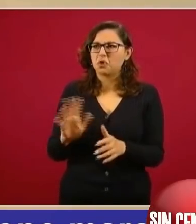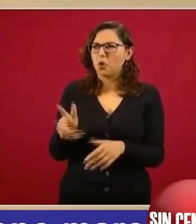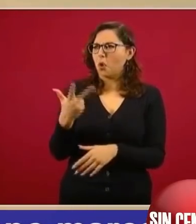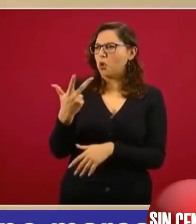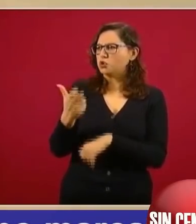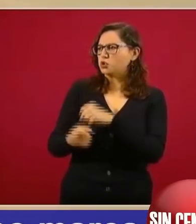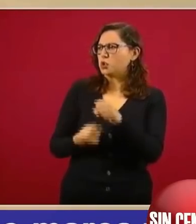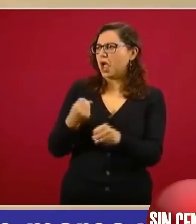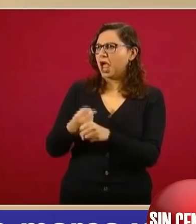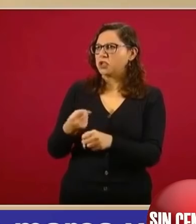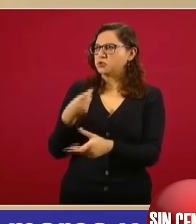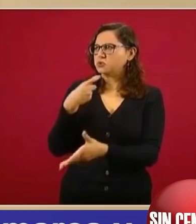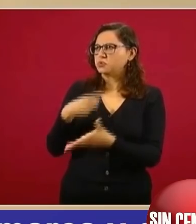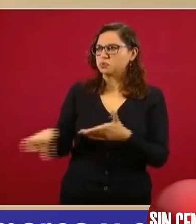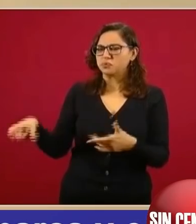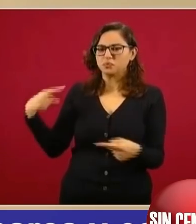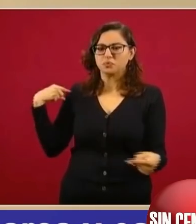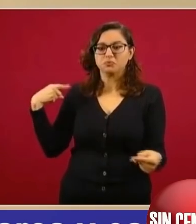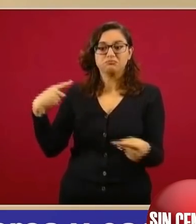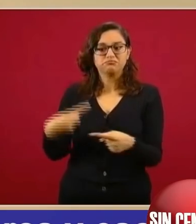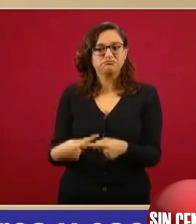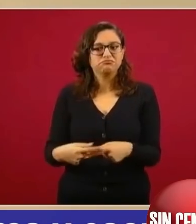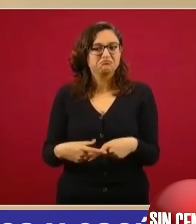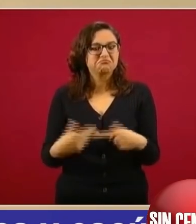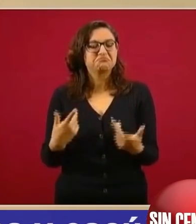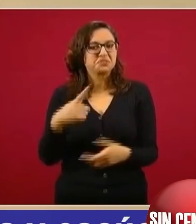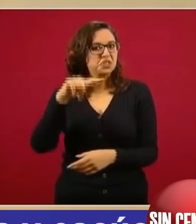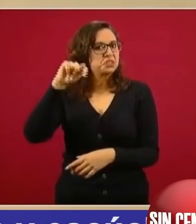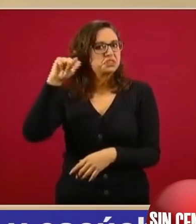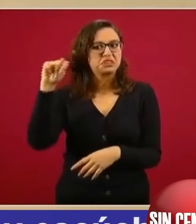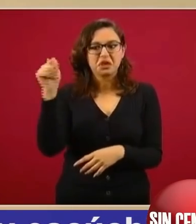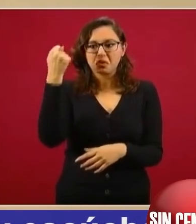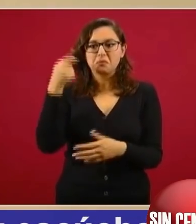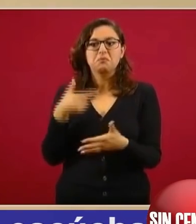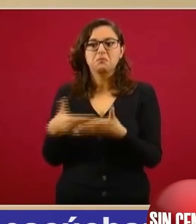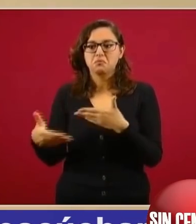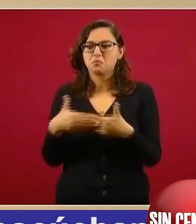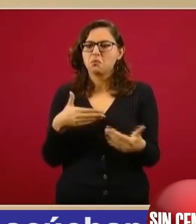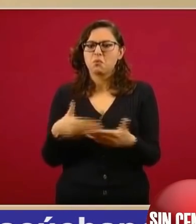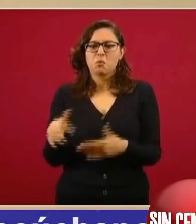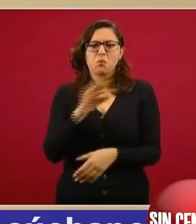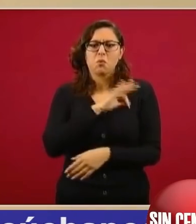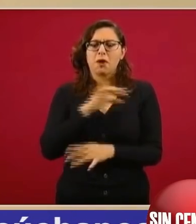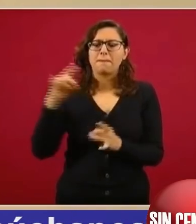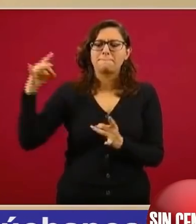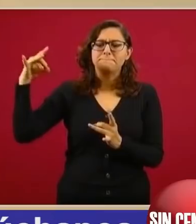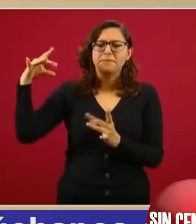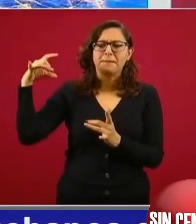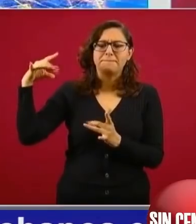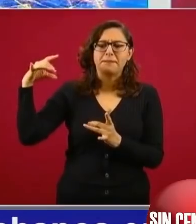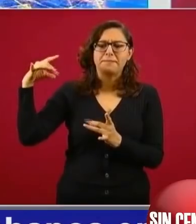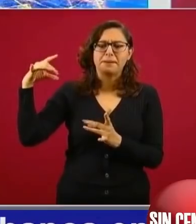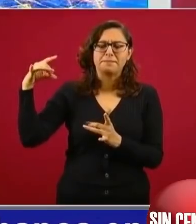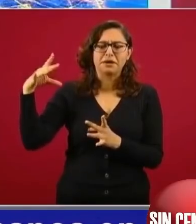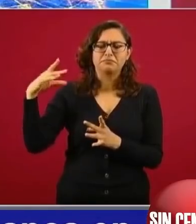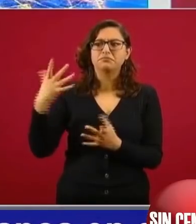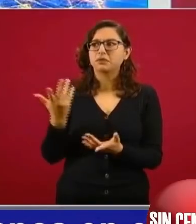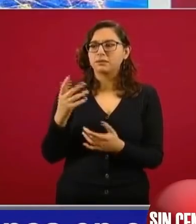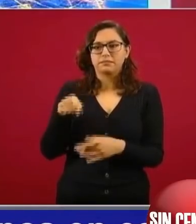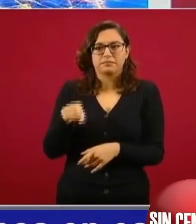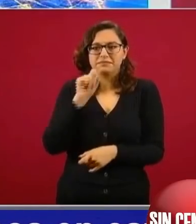antigüedad, tienen toda la tecnología para poder hacer la navegación satelital, operan a aeropuertos en el